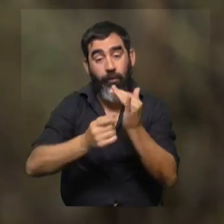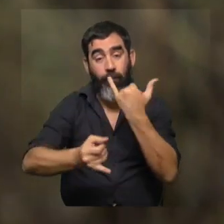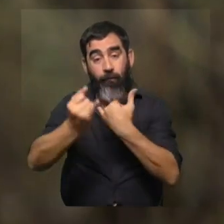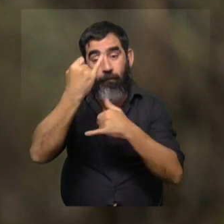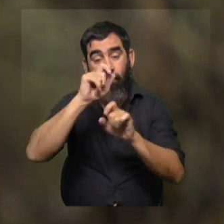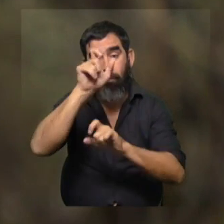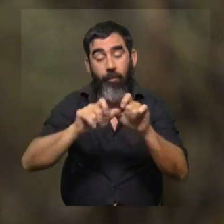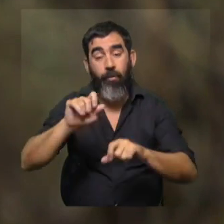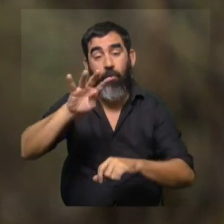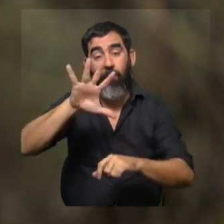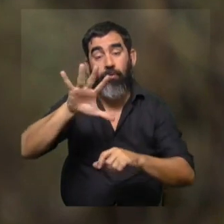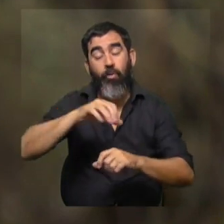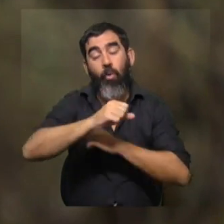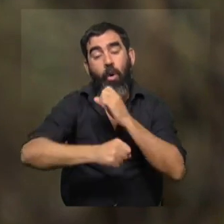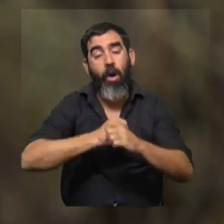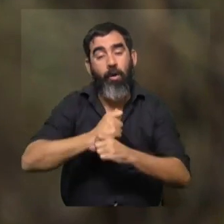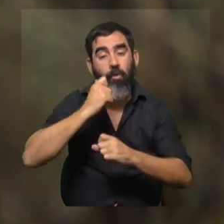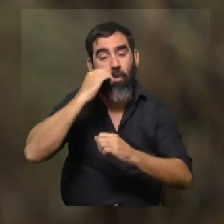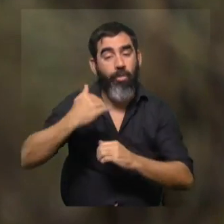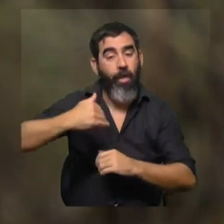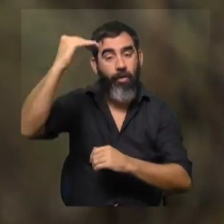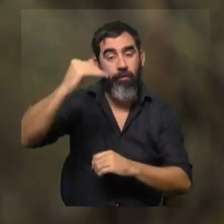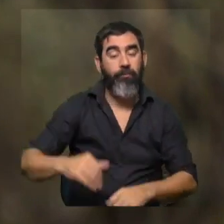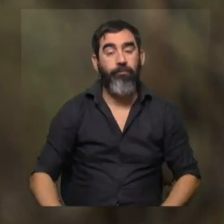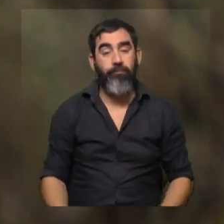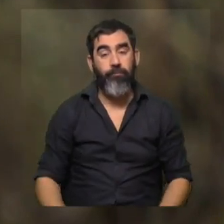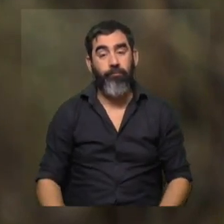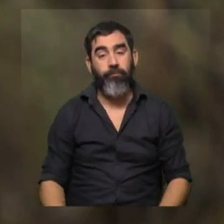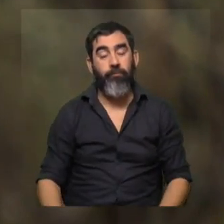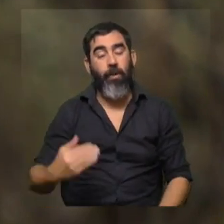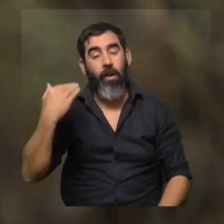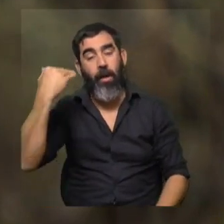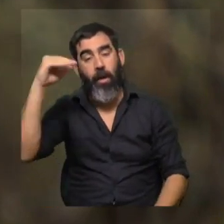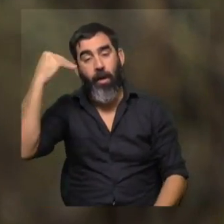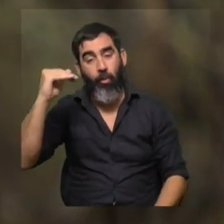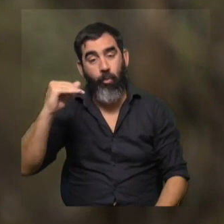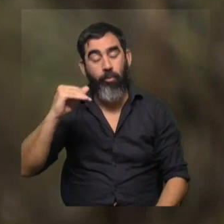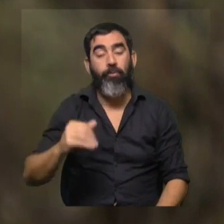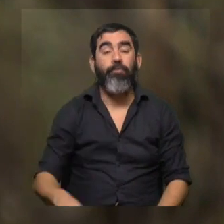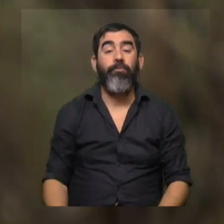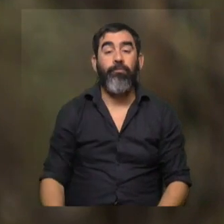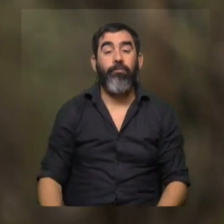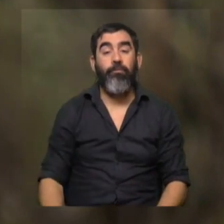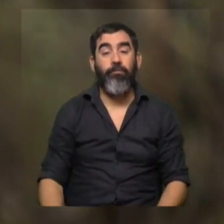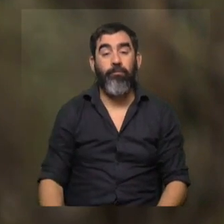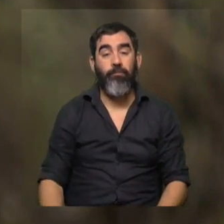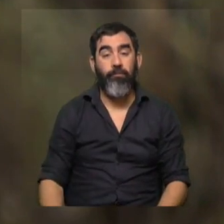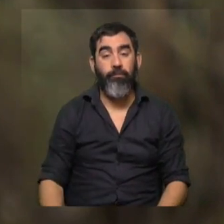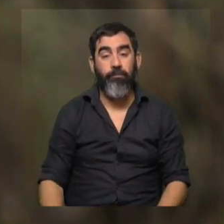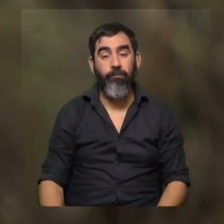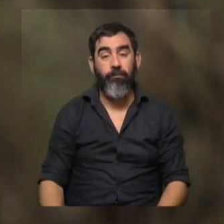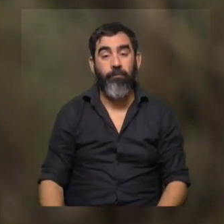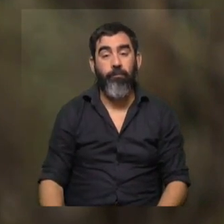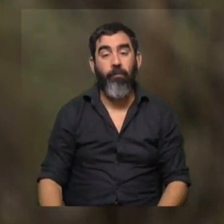de personas de 45 años en adelante, entonces estamos hablando más de adultos y luego adultos mayores. Entonces, bueno, todo esto habría que ver si